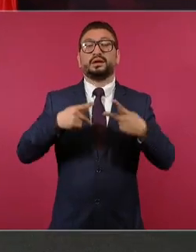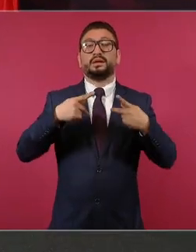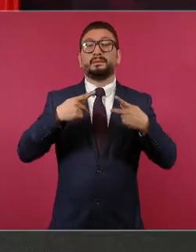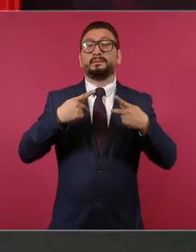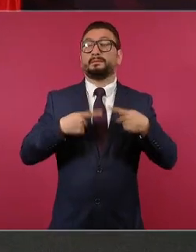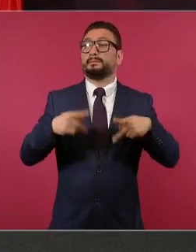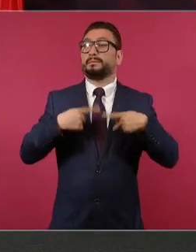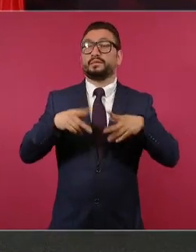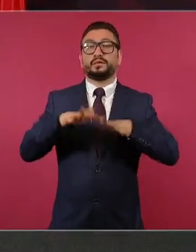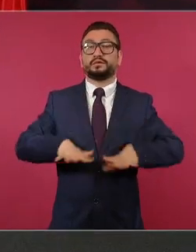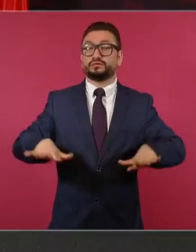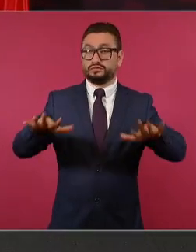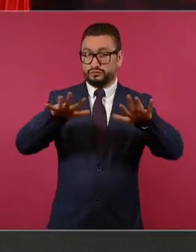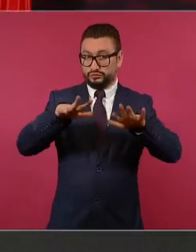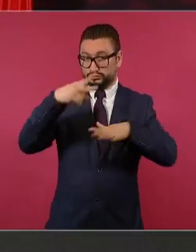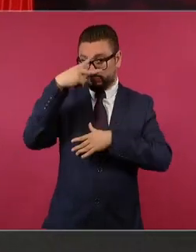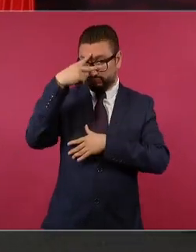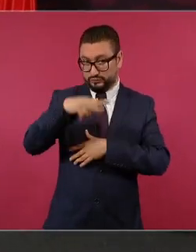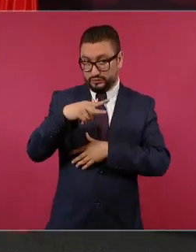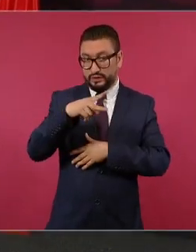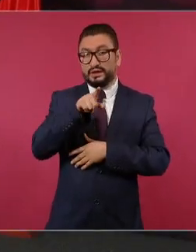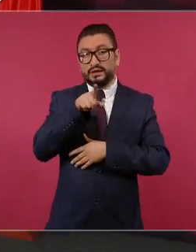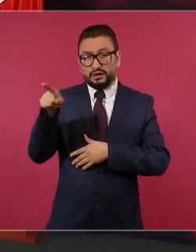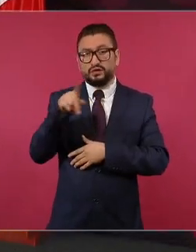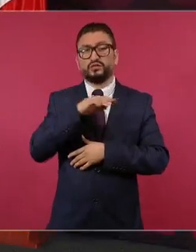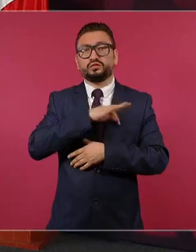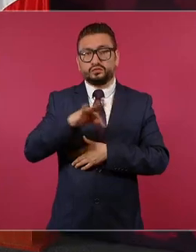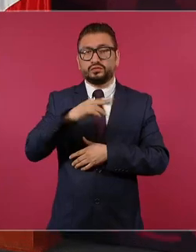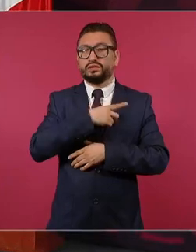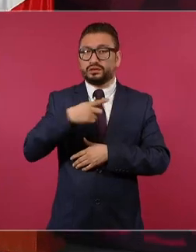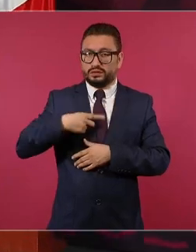elija a los jueces,